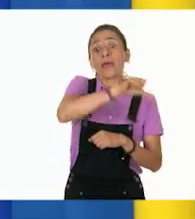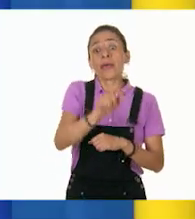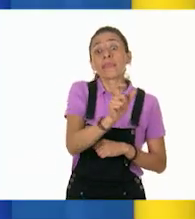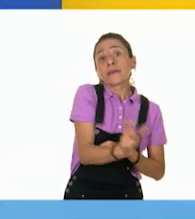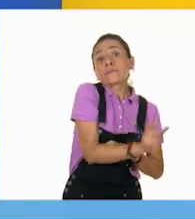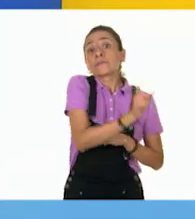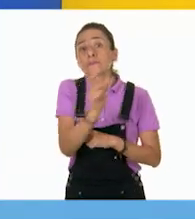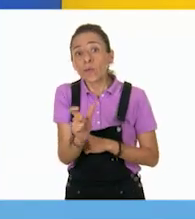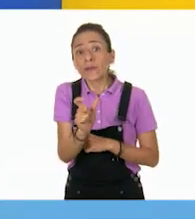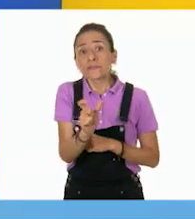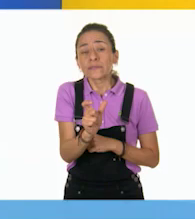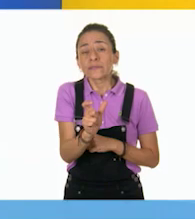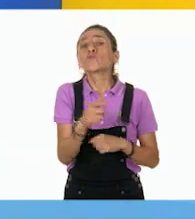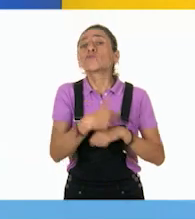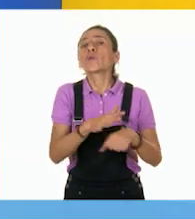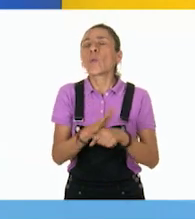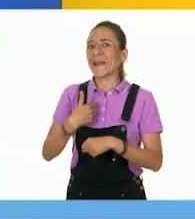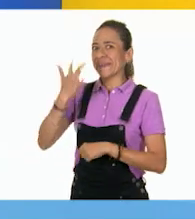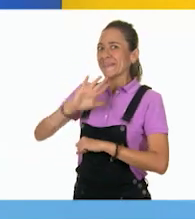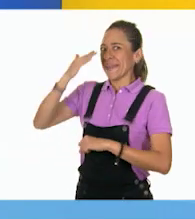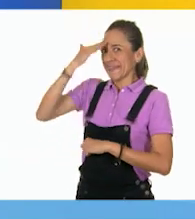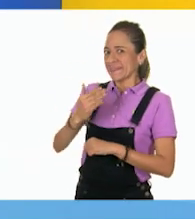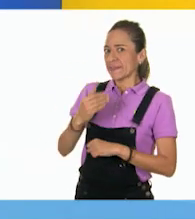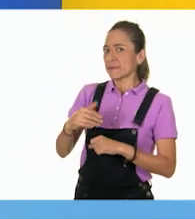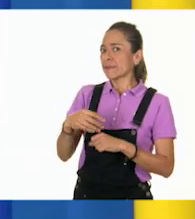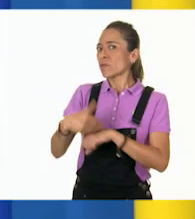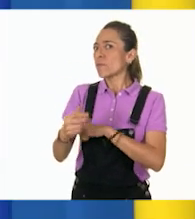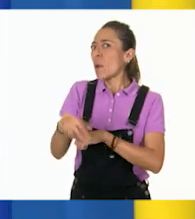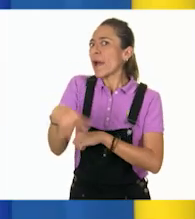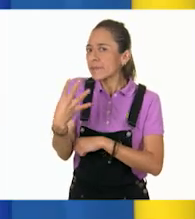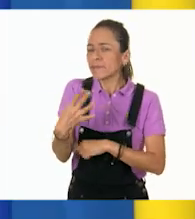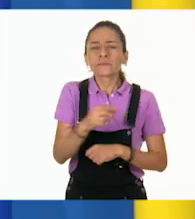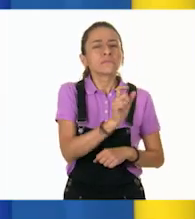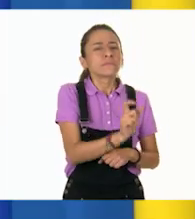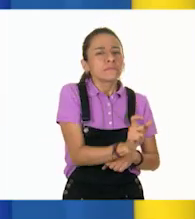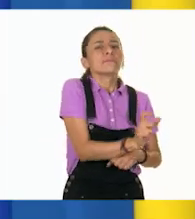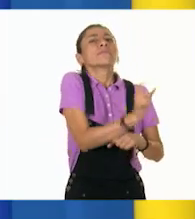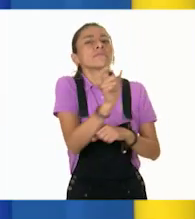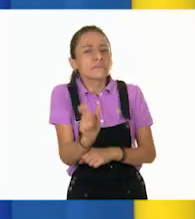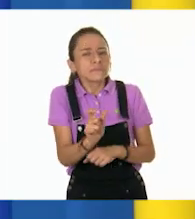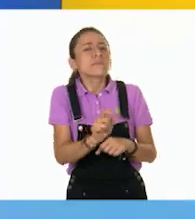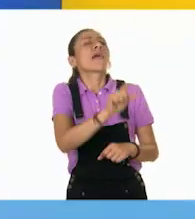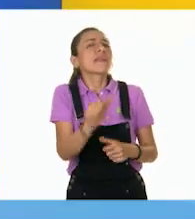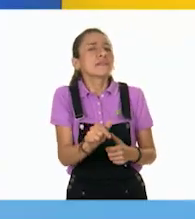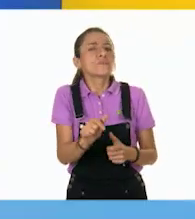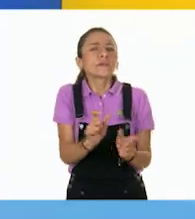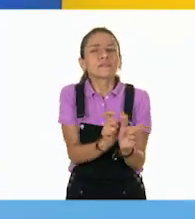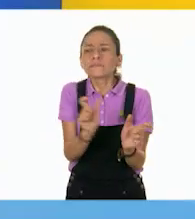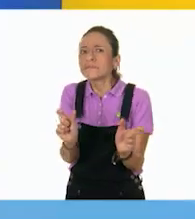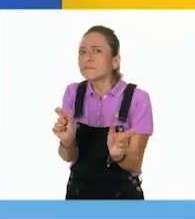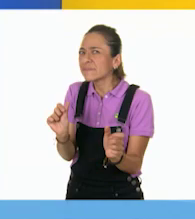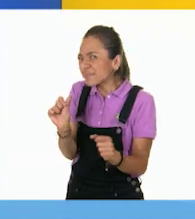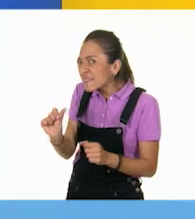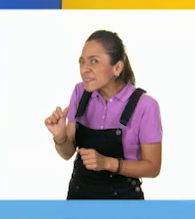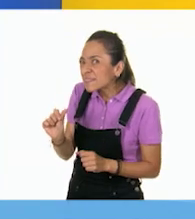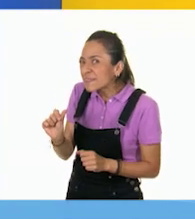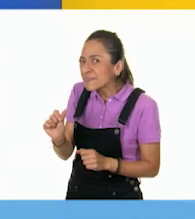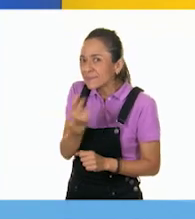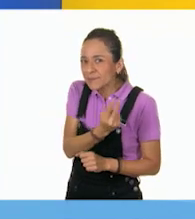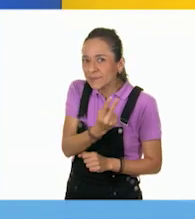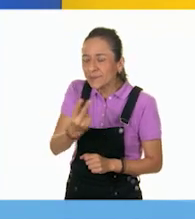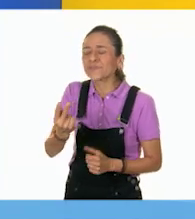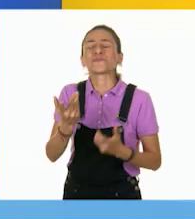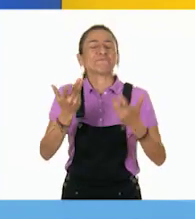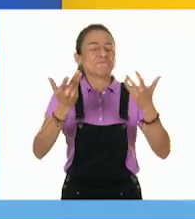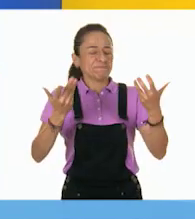14. Y luego, ¿cuál término sigue? ¿El 16? Bien, ahora dime, los